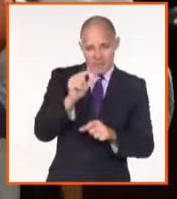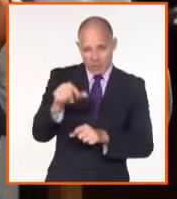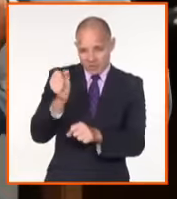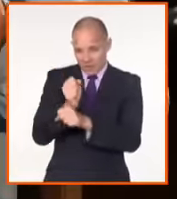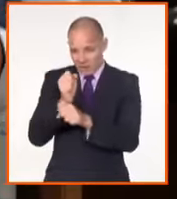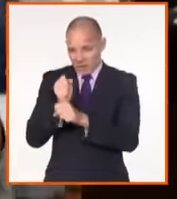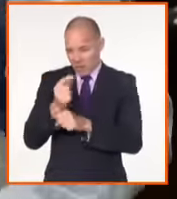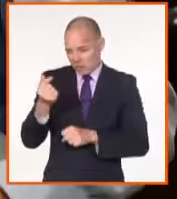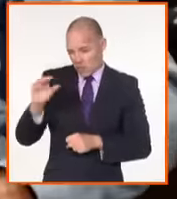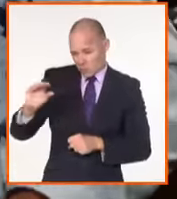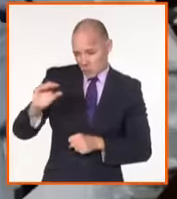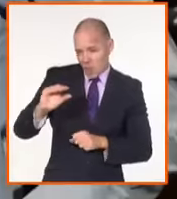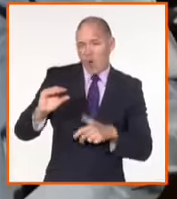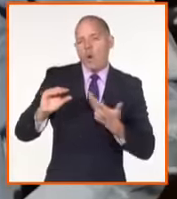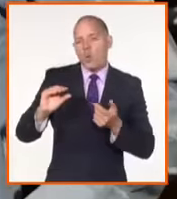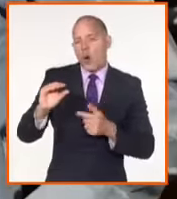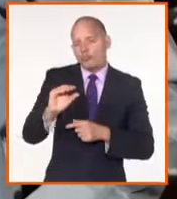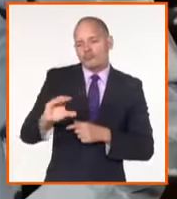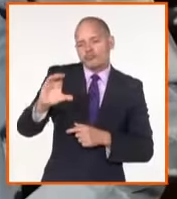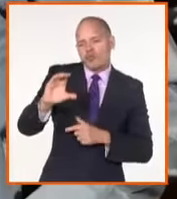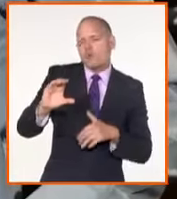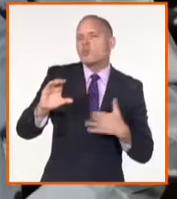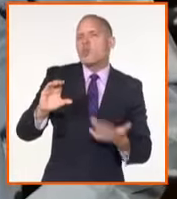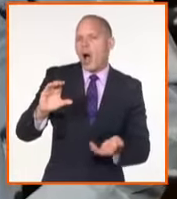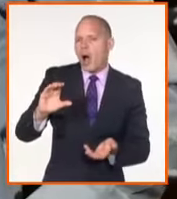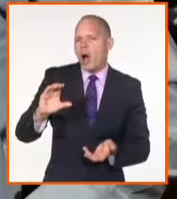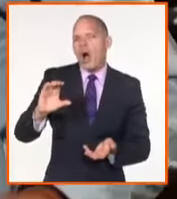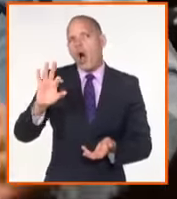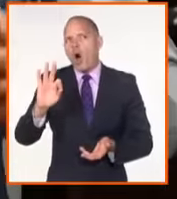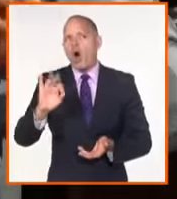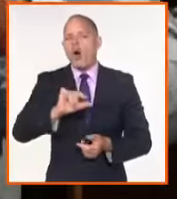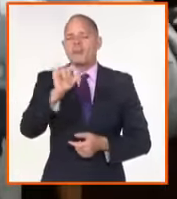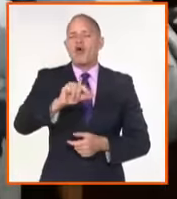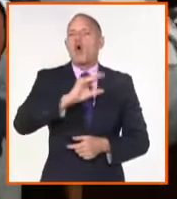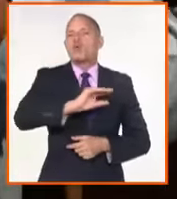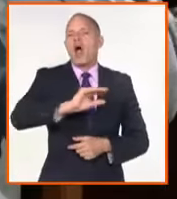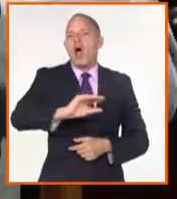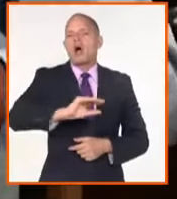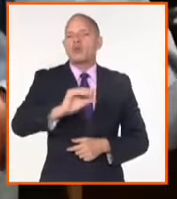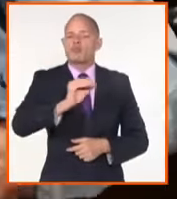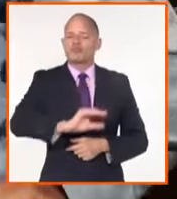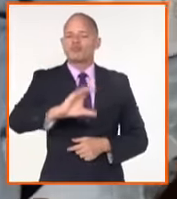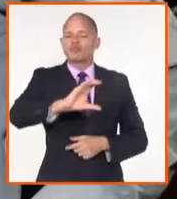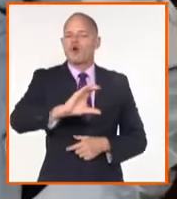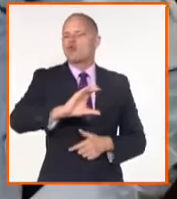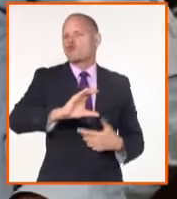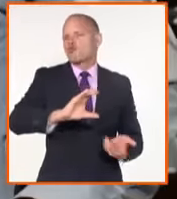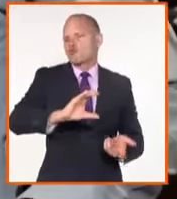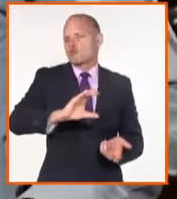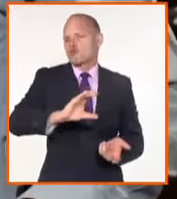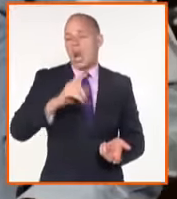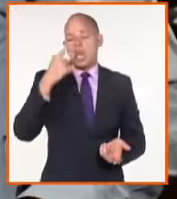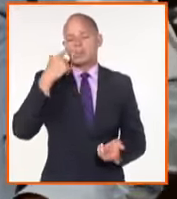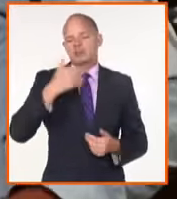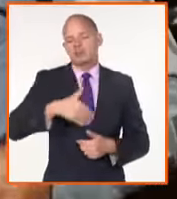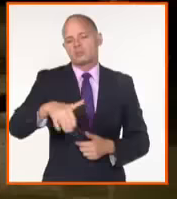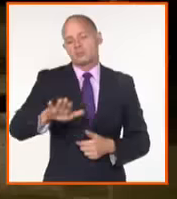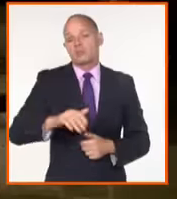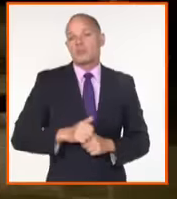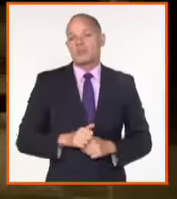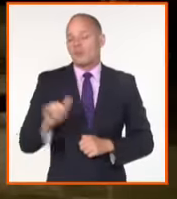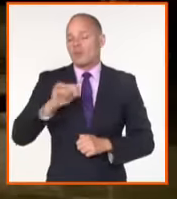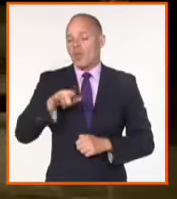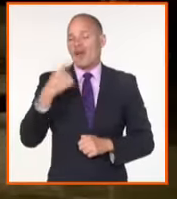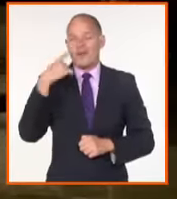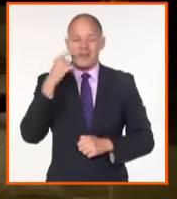subir pensiones mínimas, salario mínimo, pero también concatenado con una mayor oferta de bienes y servicios